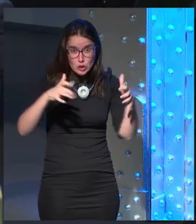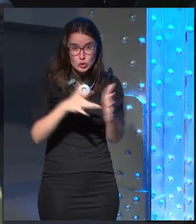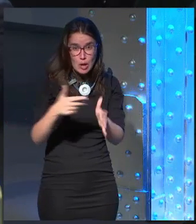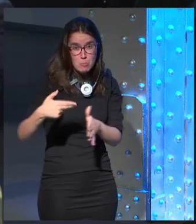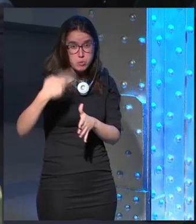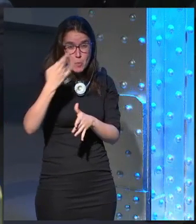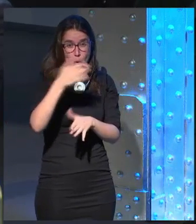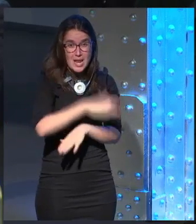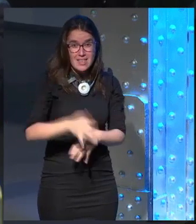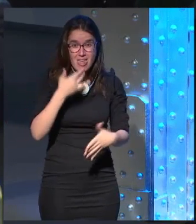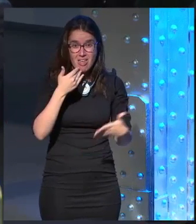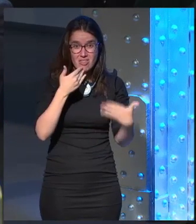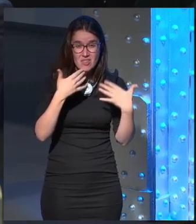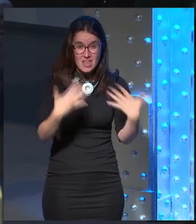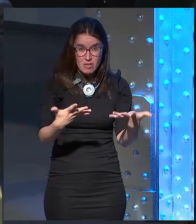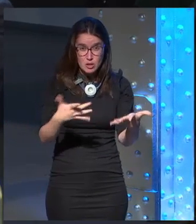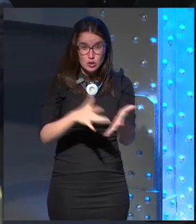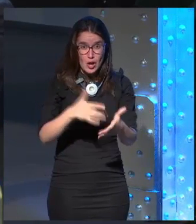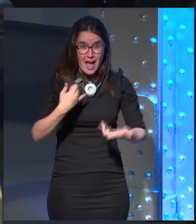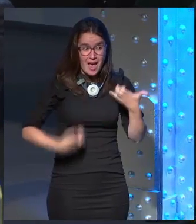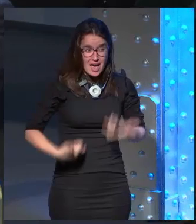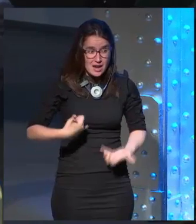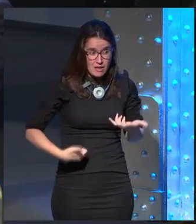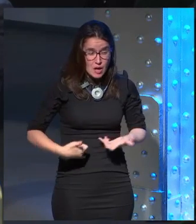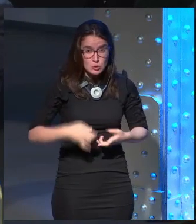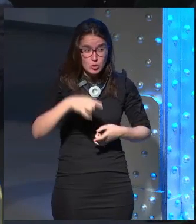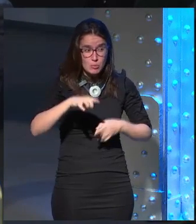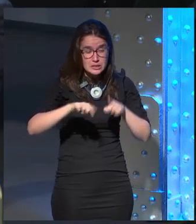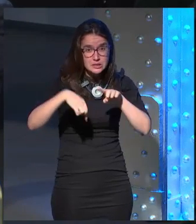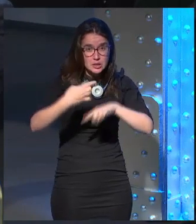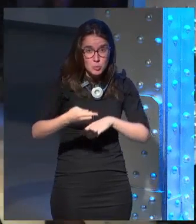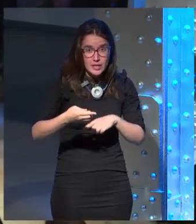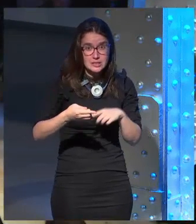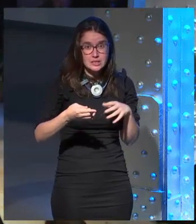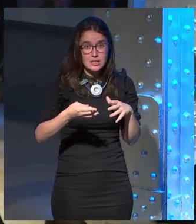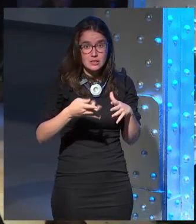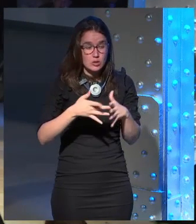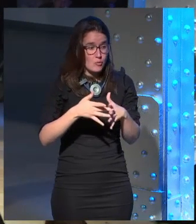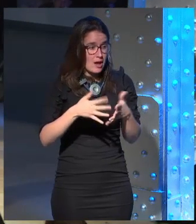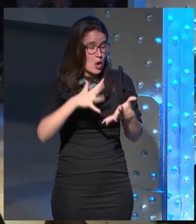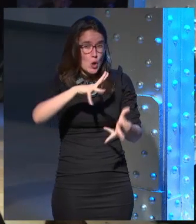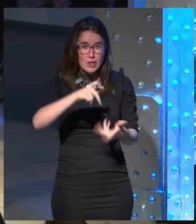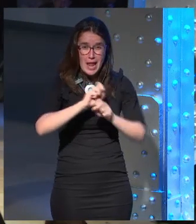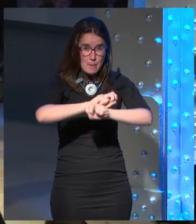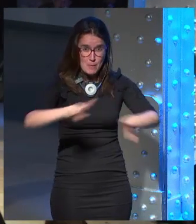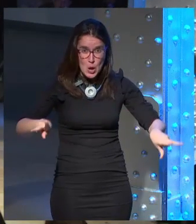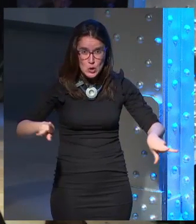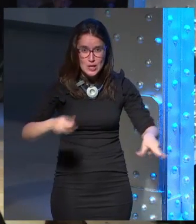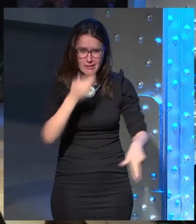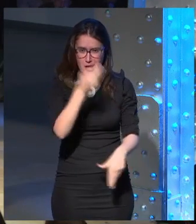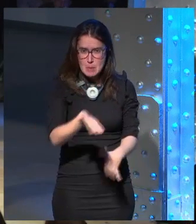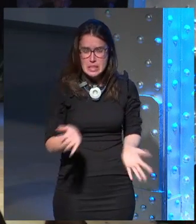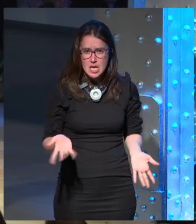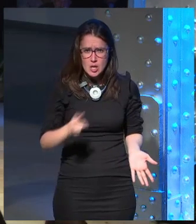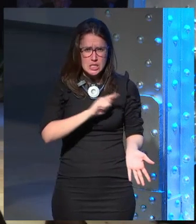Hubo personas heridas y esto pasó unos cuantos meses después de que yo me marchara. Entonces, esta fue la peor noticia, la verdad. Y